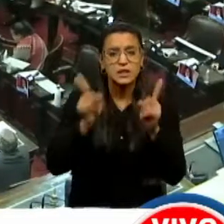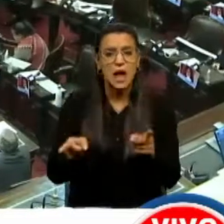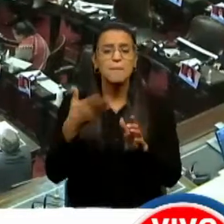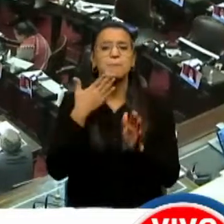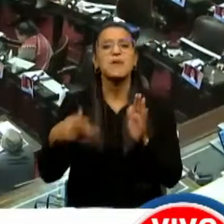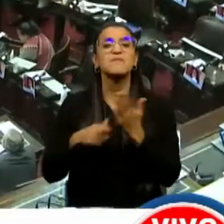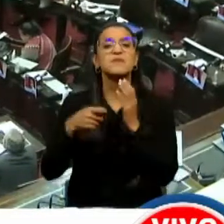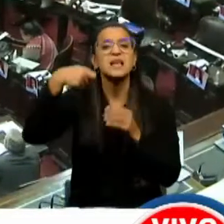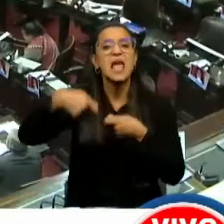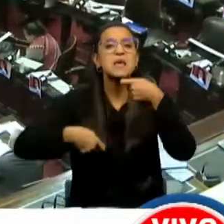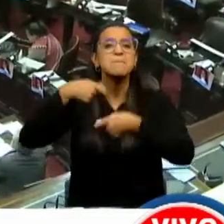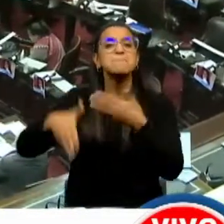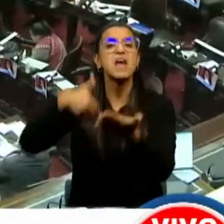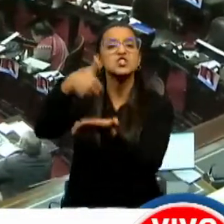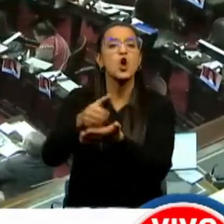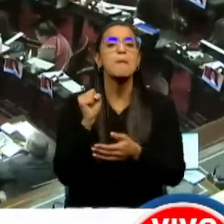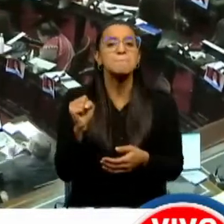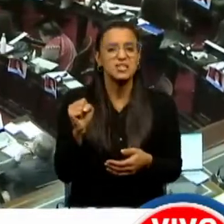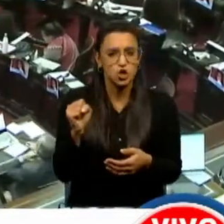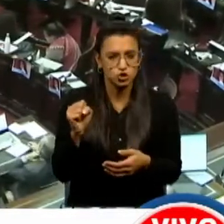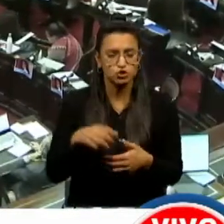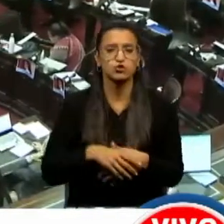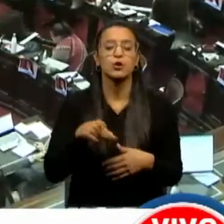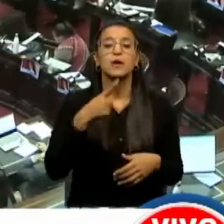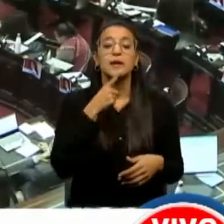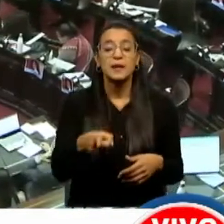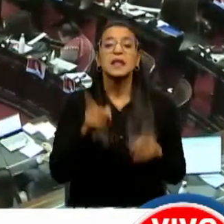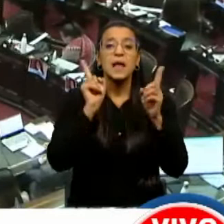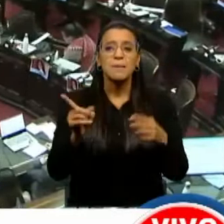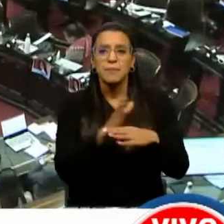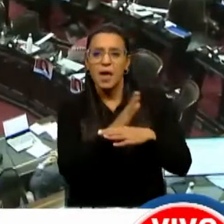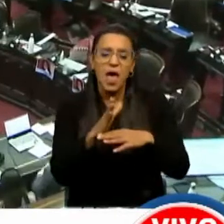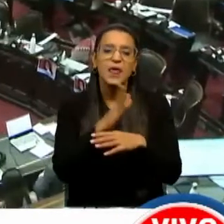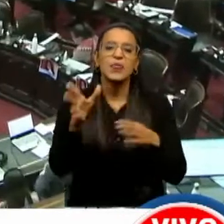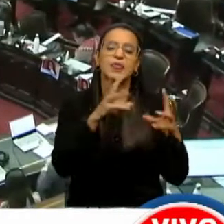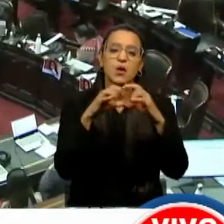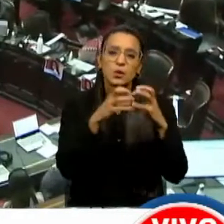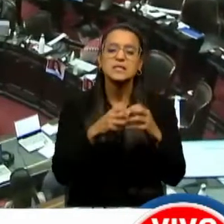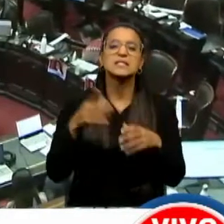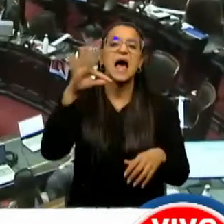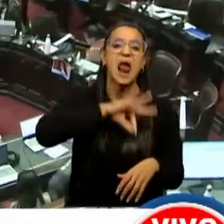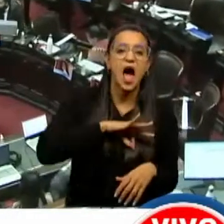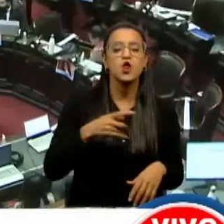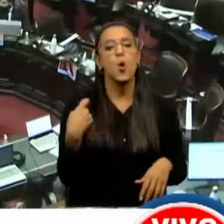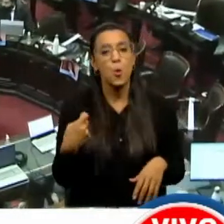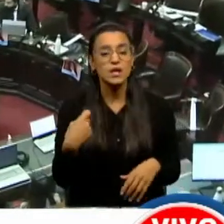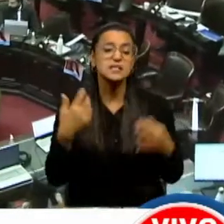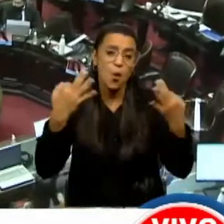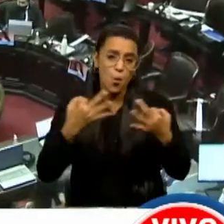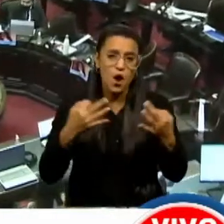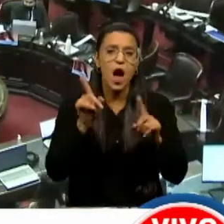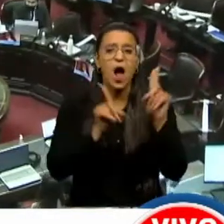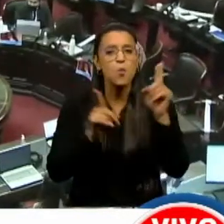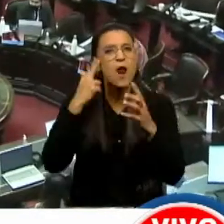incentivos fiscales a las inversiones en pesos. En el medio discutiendo de los salarios y las jubilaciones, y vale la pena hacer